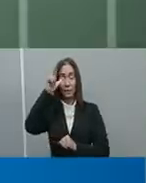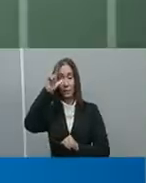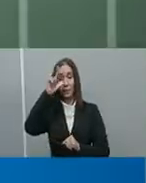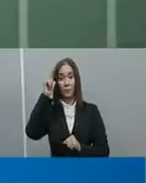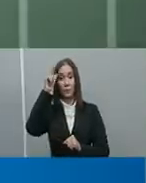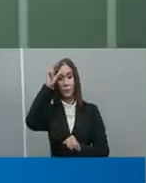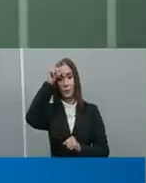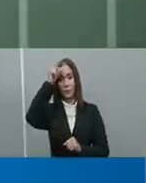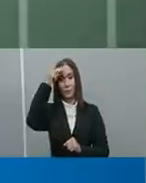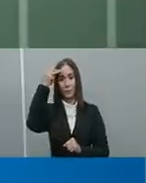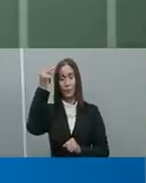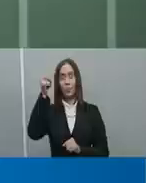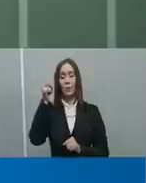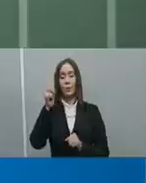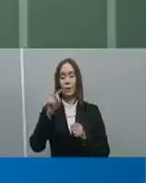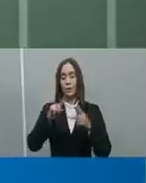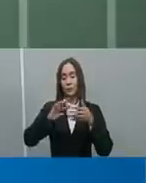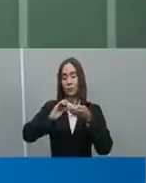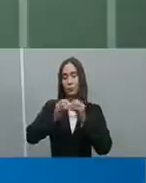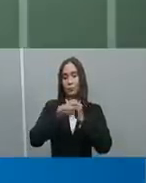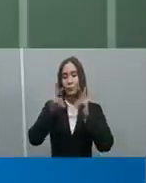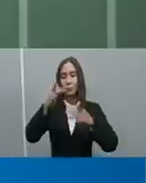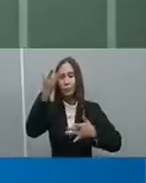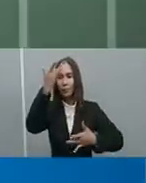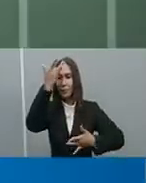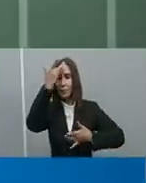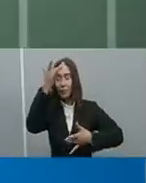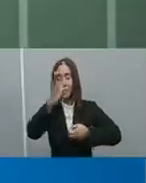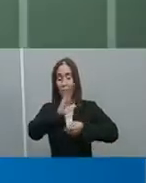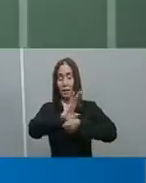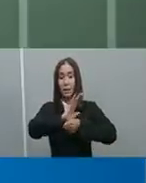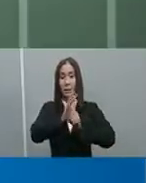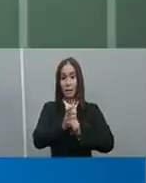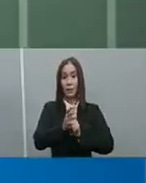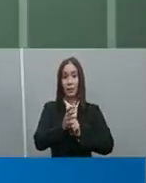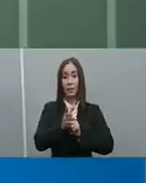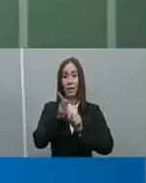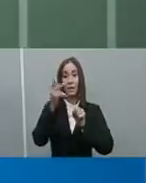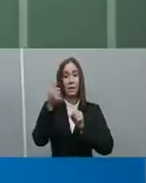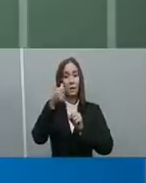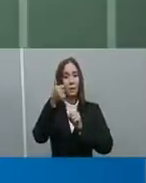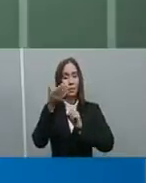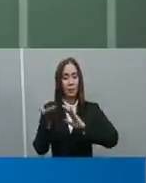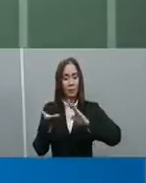casos positivos por coronavirus a 550 en promedio, 10